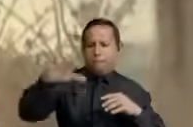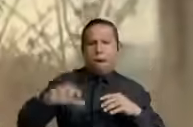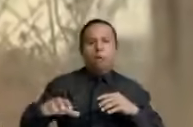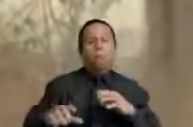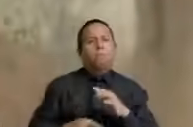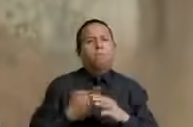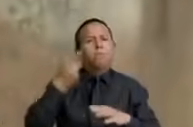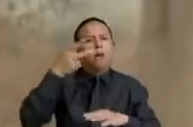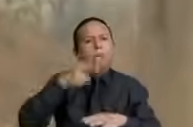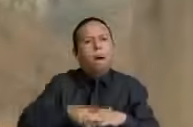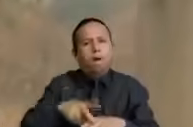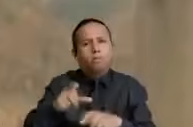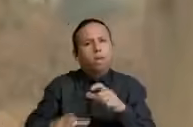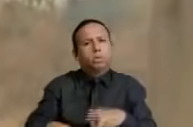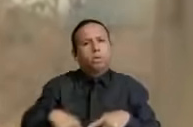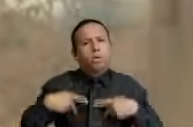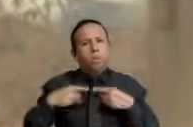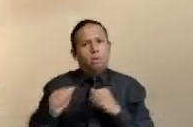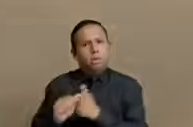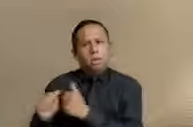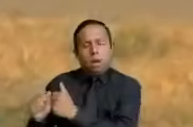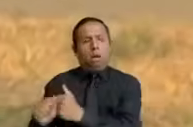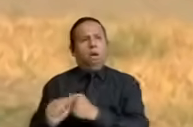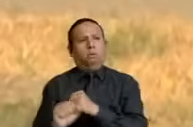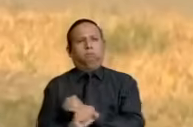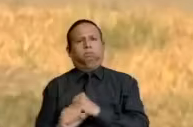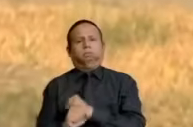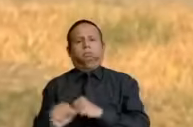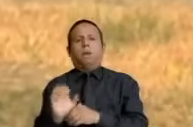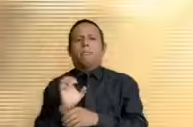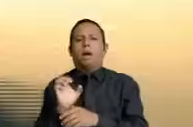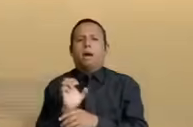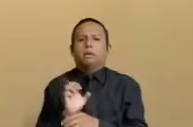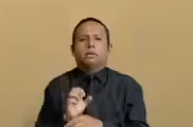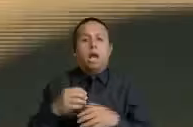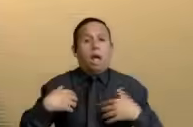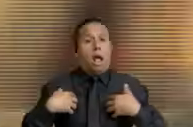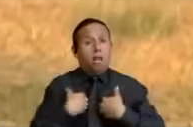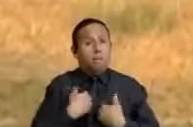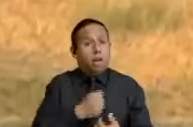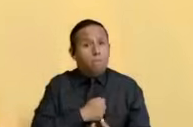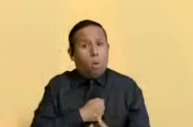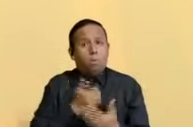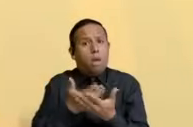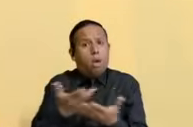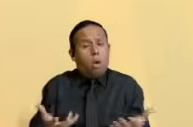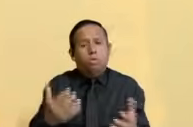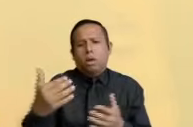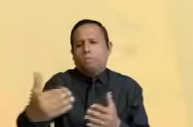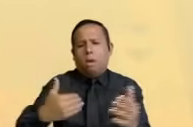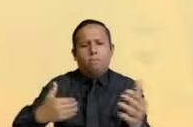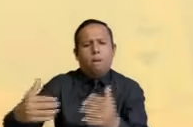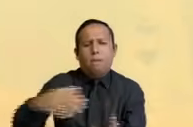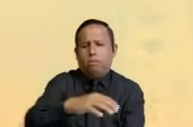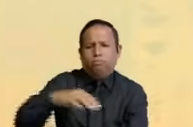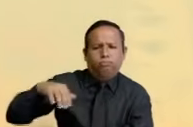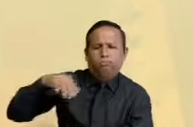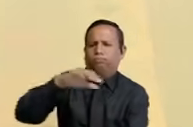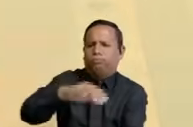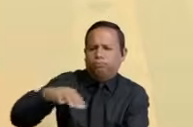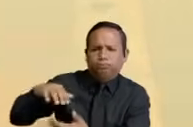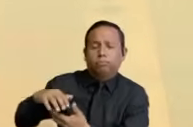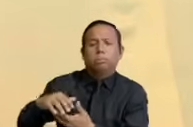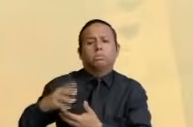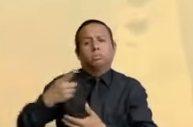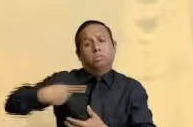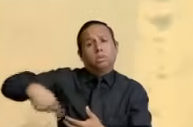sus habitantes viv vieron una emergencia por incendios salvaron a sus animalitos pertenencias lo que podían al mismo tiempo se